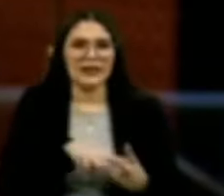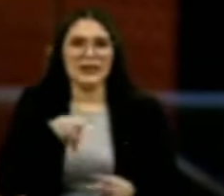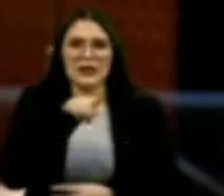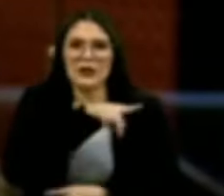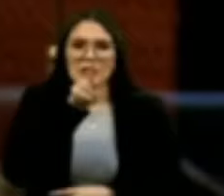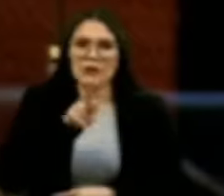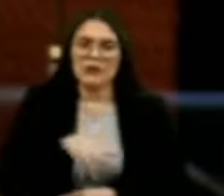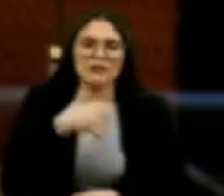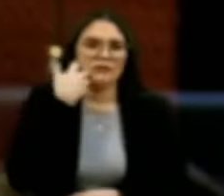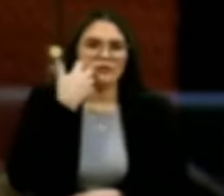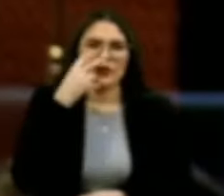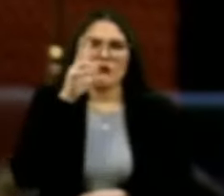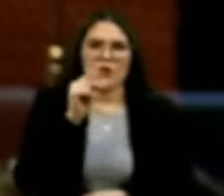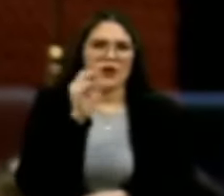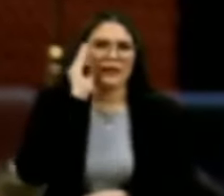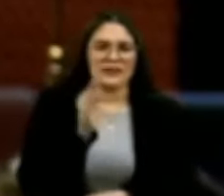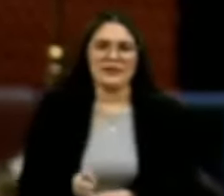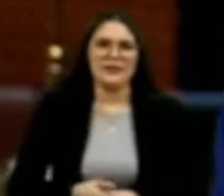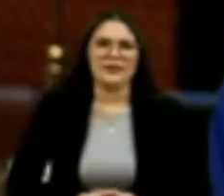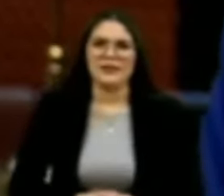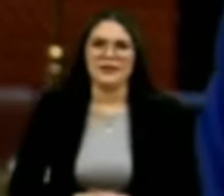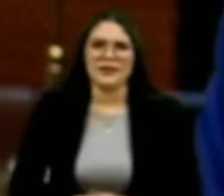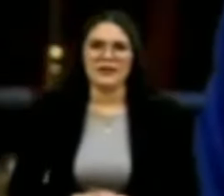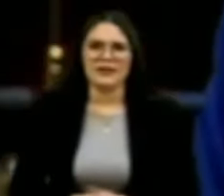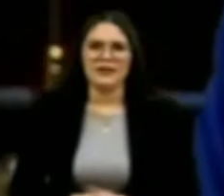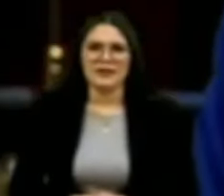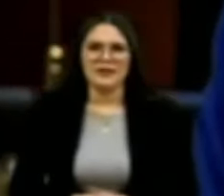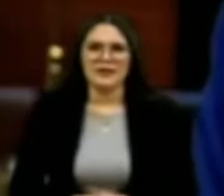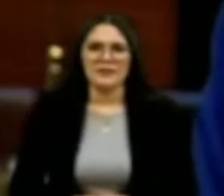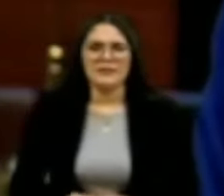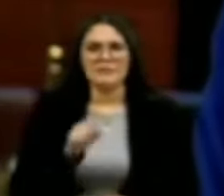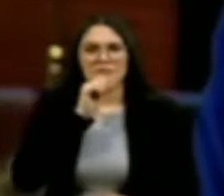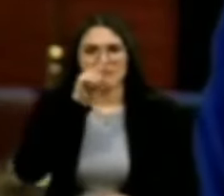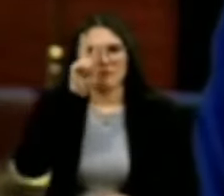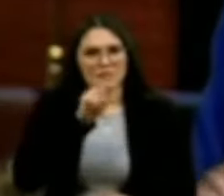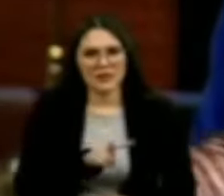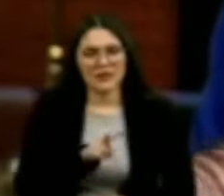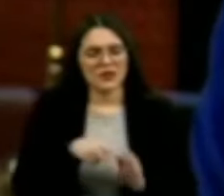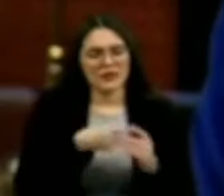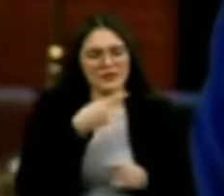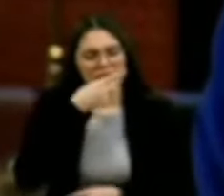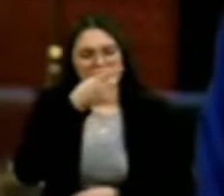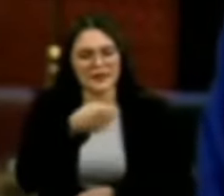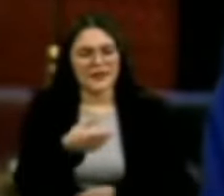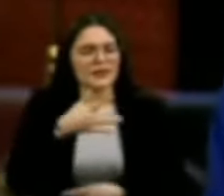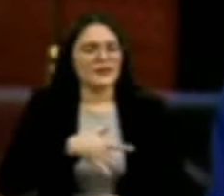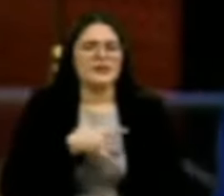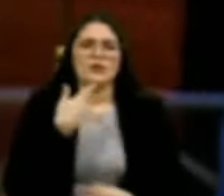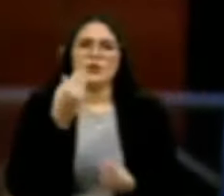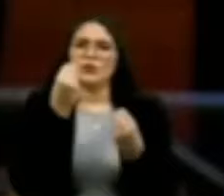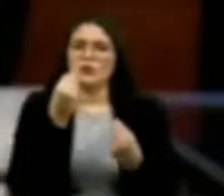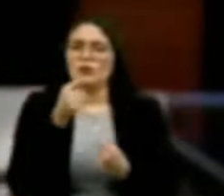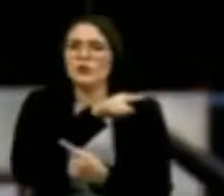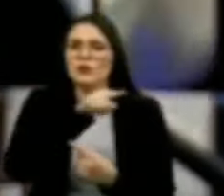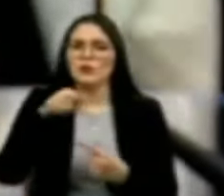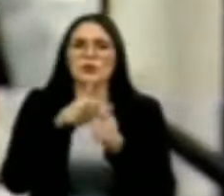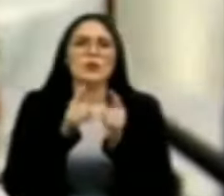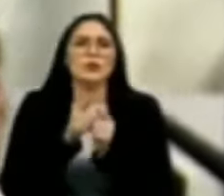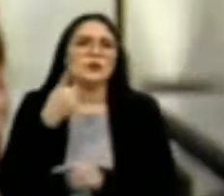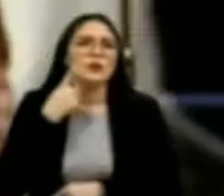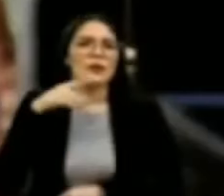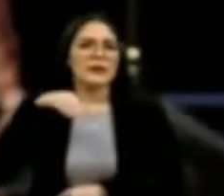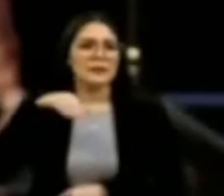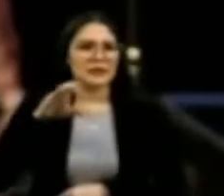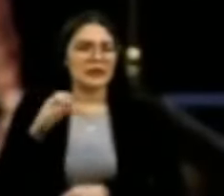absolutamente inaceptables. Termino como empecé, nuestra más absoluta solidaridad con Movimiento Ciudadano y nuestra